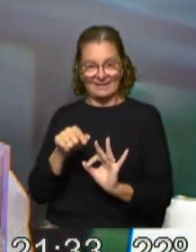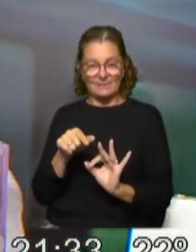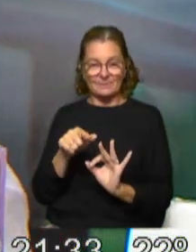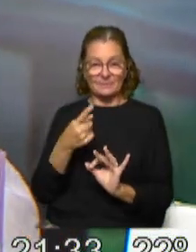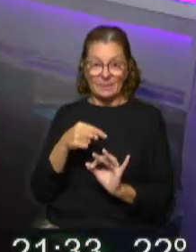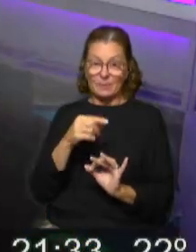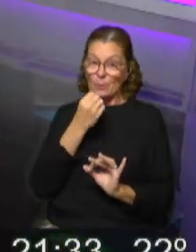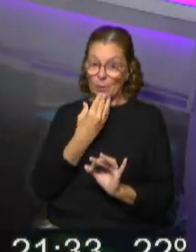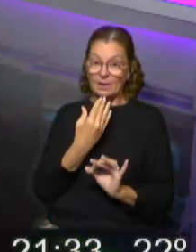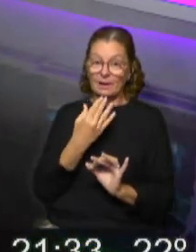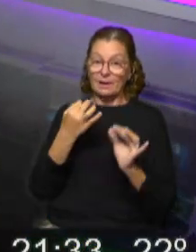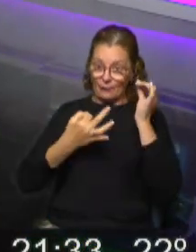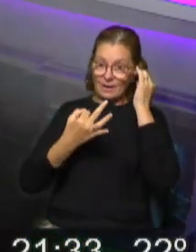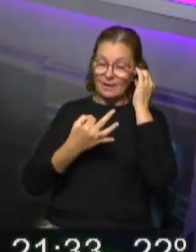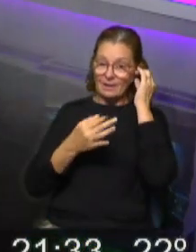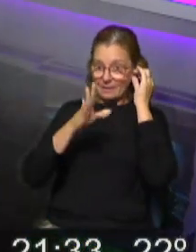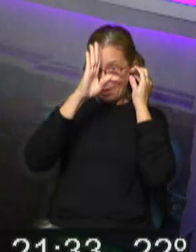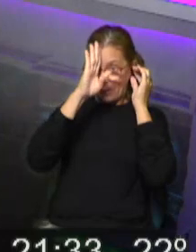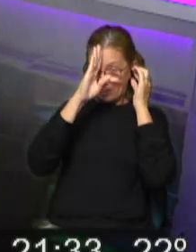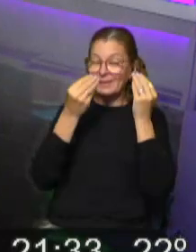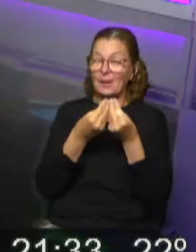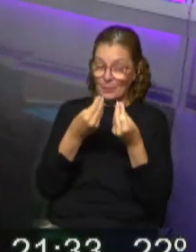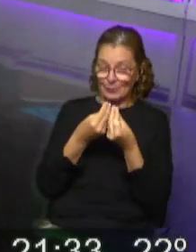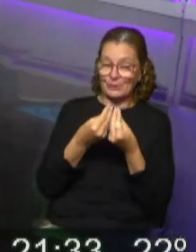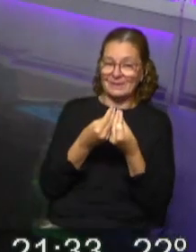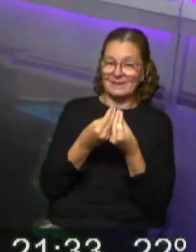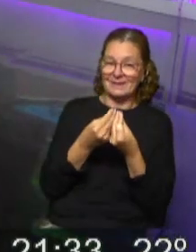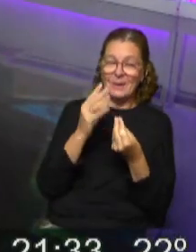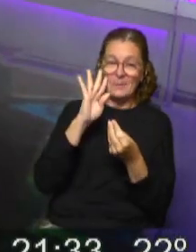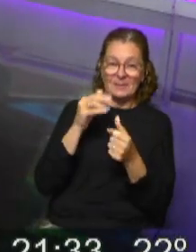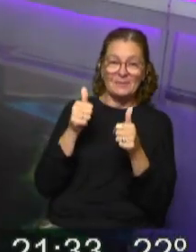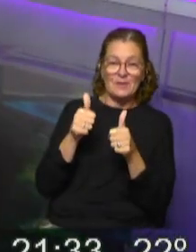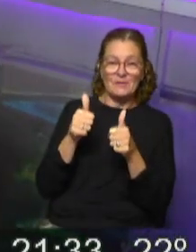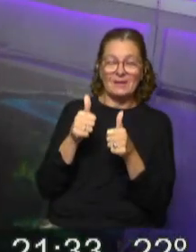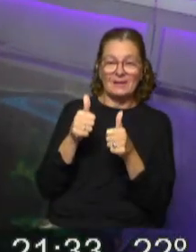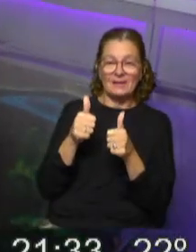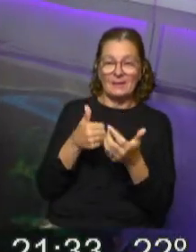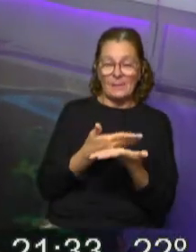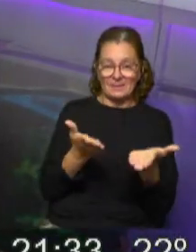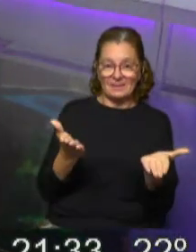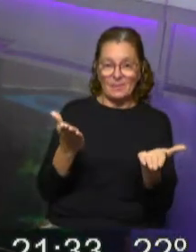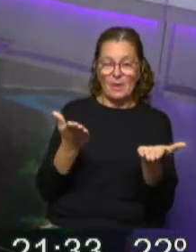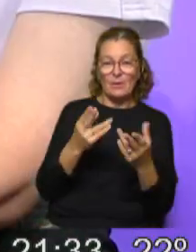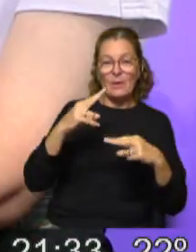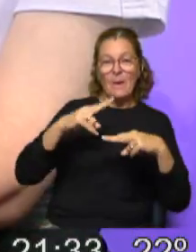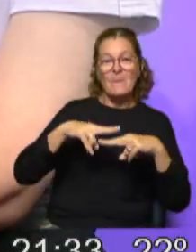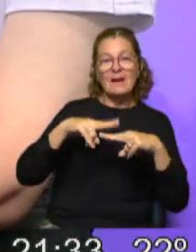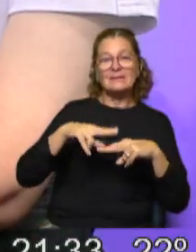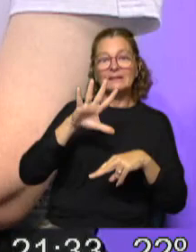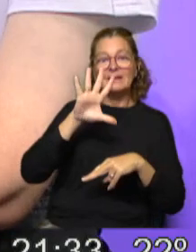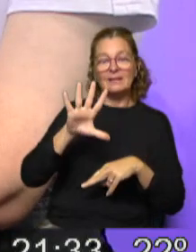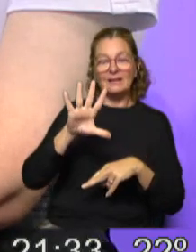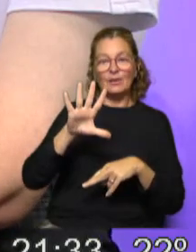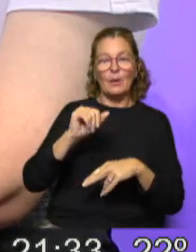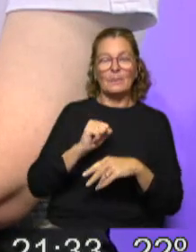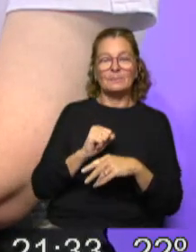Pero estuvo bueno, ¿verdad? Ah, estuvo bueno. Aprendí un montón. Me parece muy bien. Y la presentamos ahora el martes 5. Sí, eso